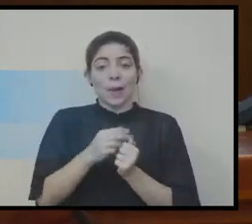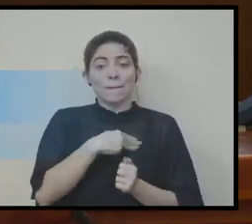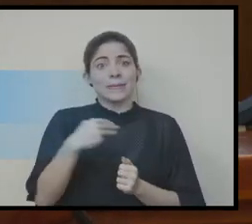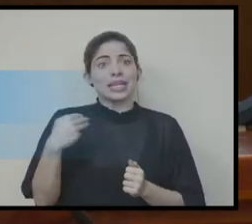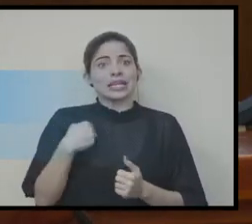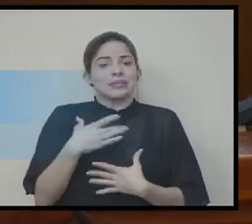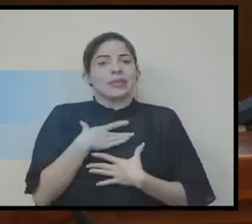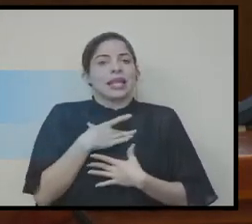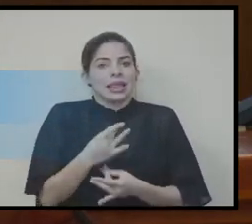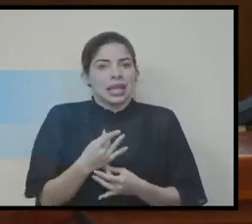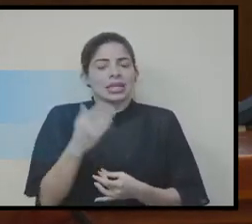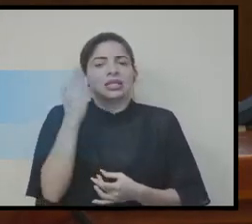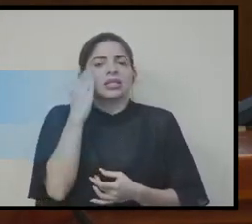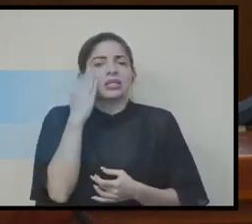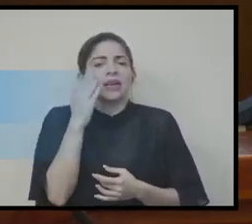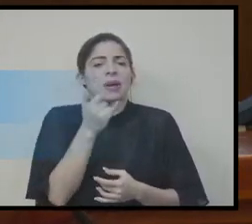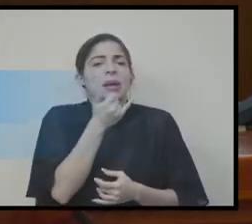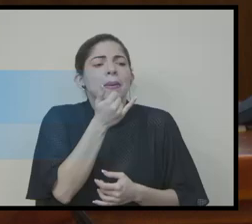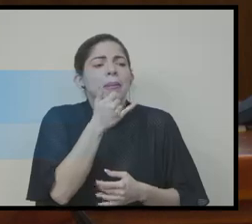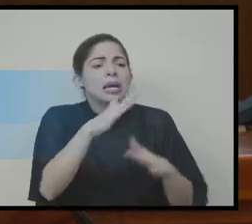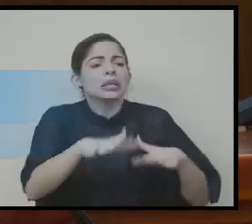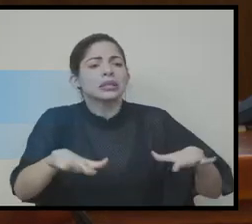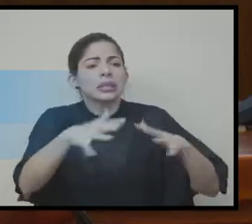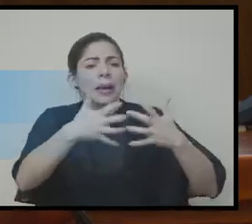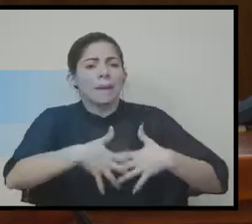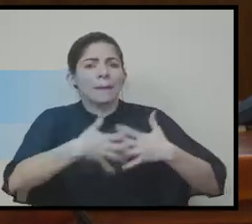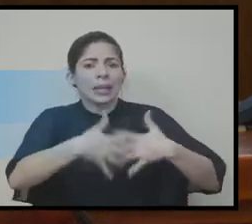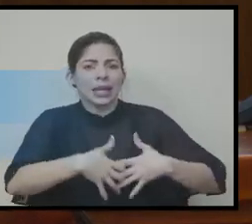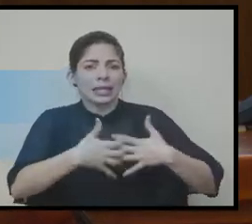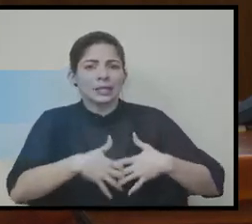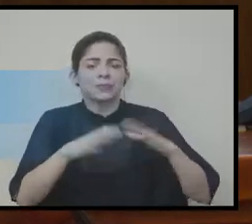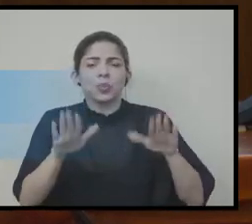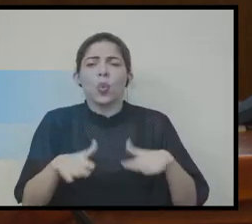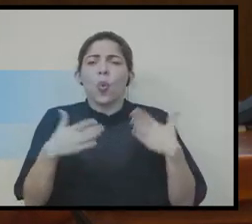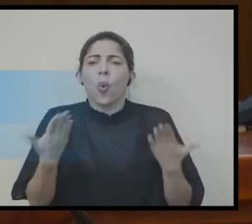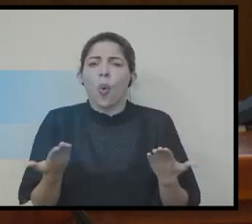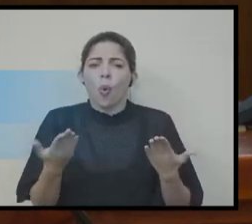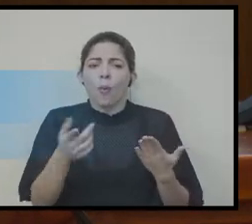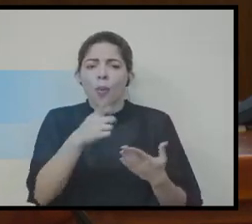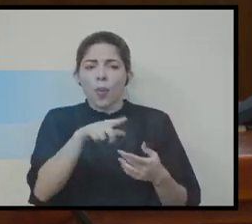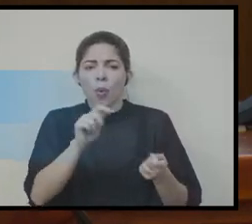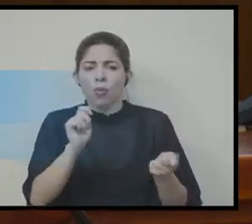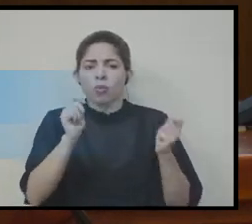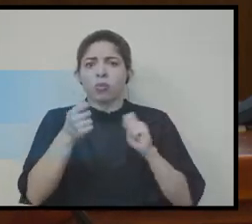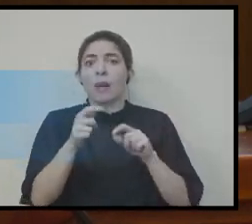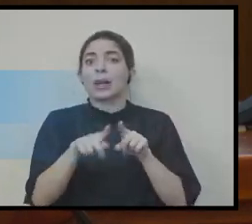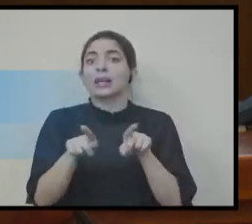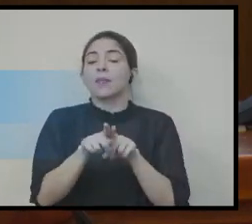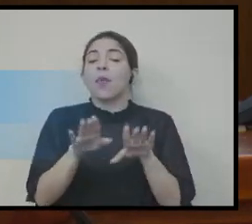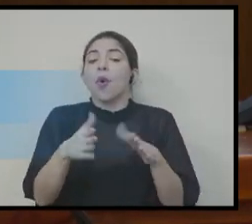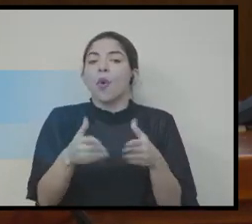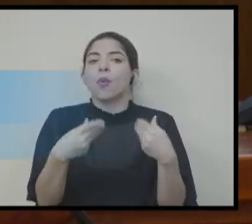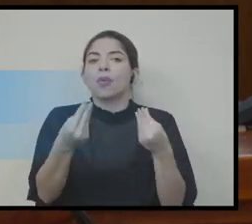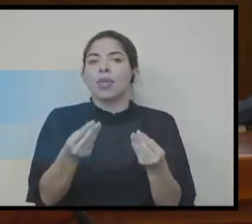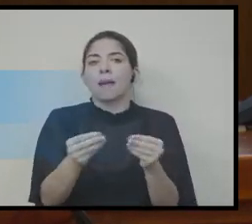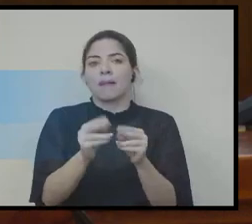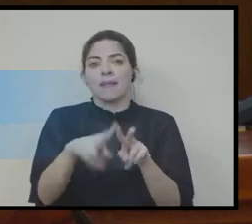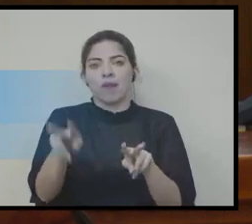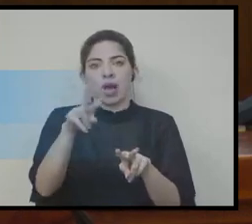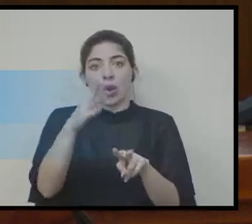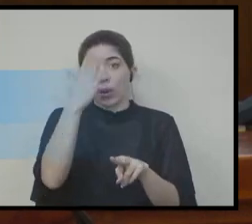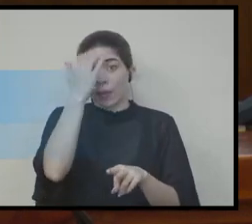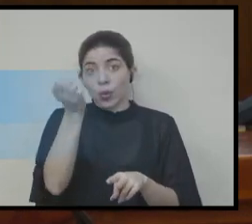que le interesa saber qué pasa en el sector empresarial, cómo vuelve eso, pero además cómo genera más valor, ¿verdad?